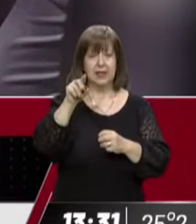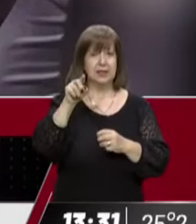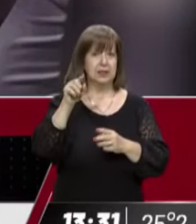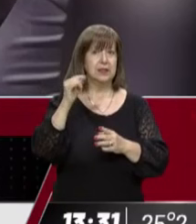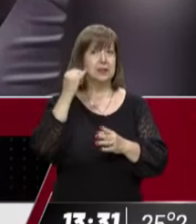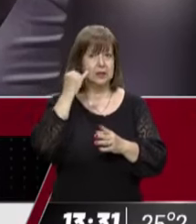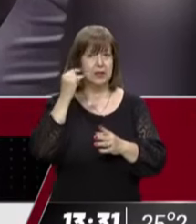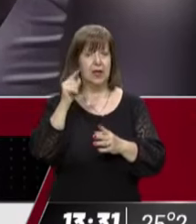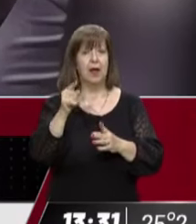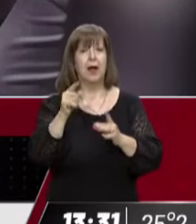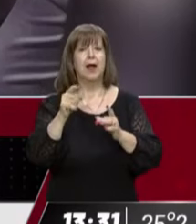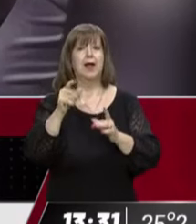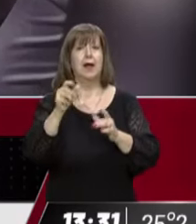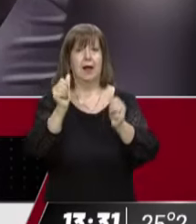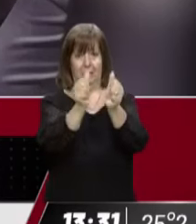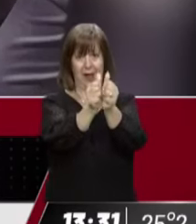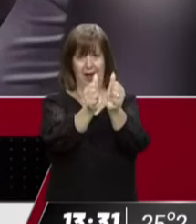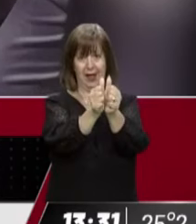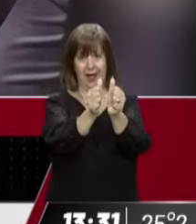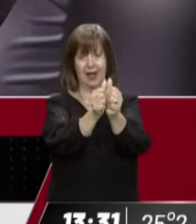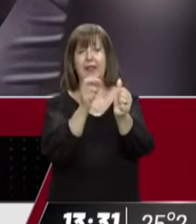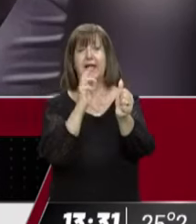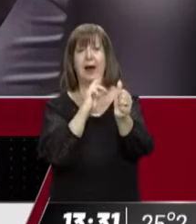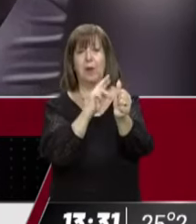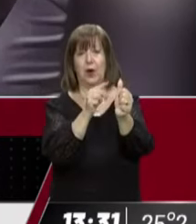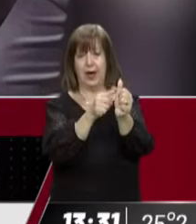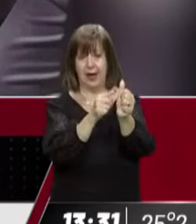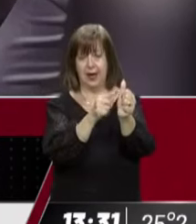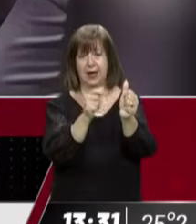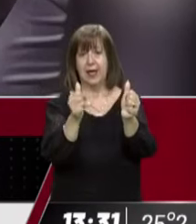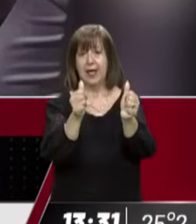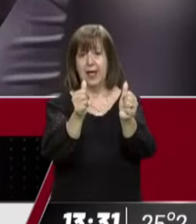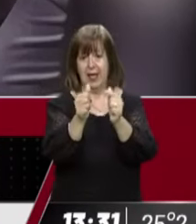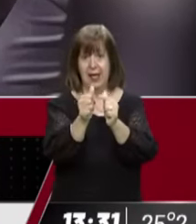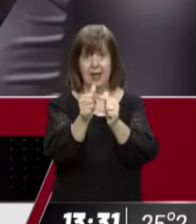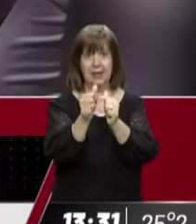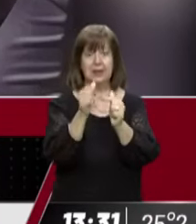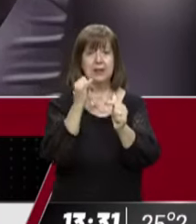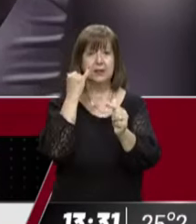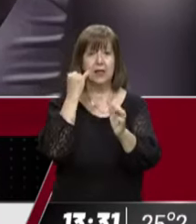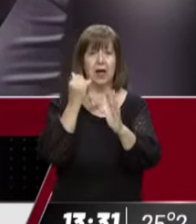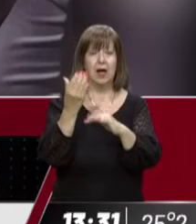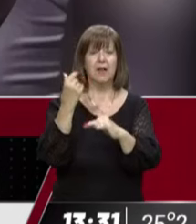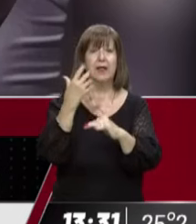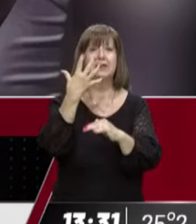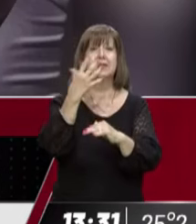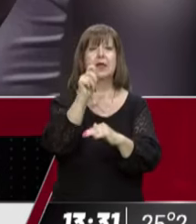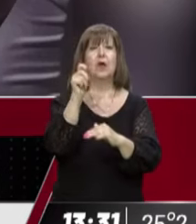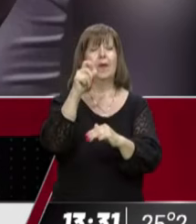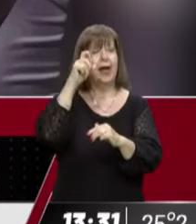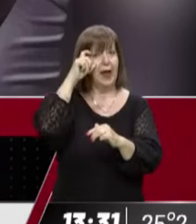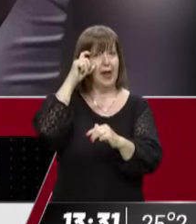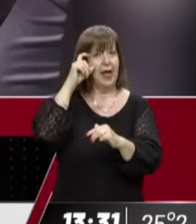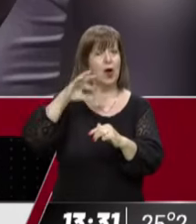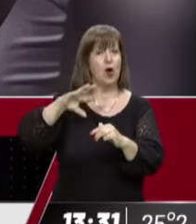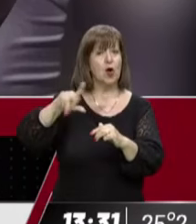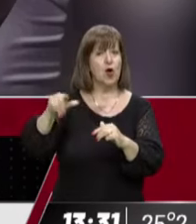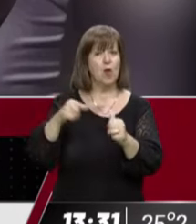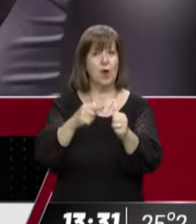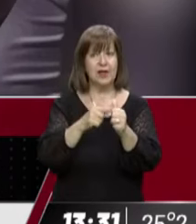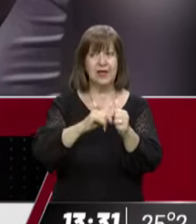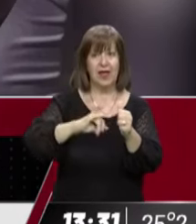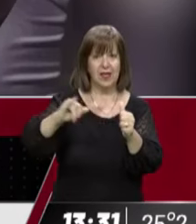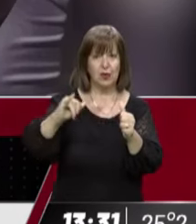de las personas que estuvieron reclamando justicia en las últimas horas, había tenido una denuncia del 5 de enero por robo a María Victoria